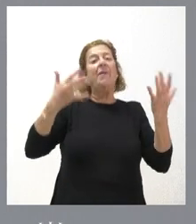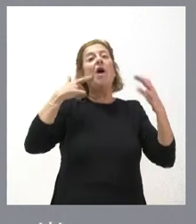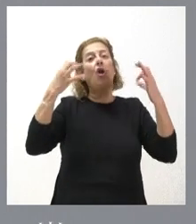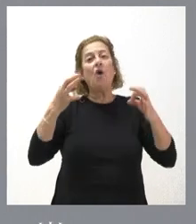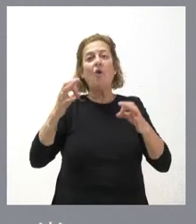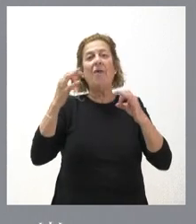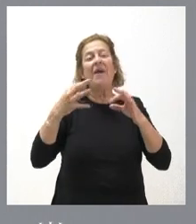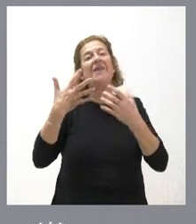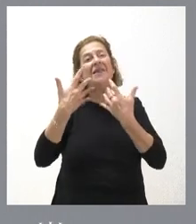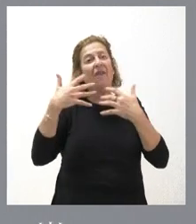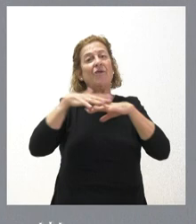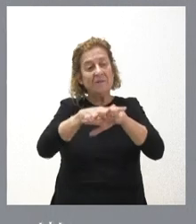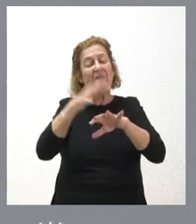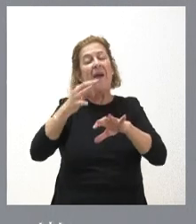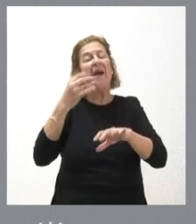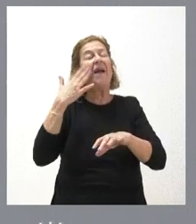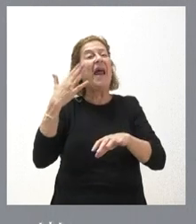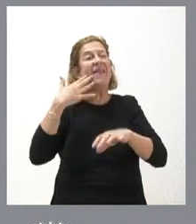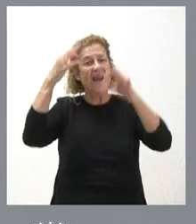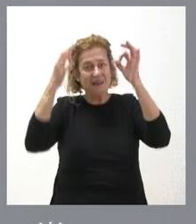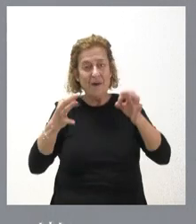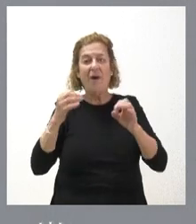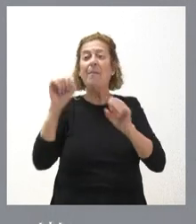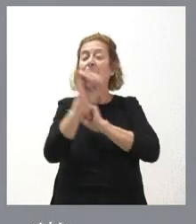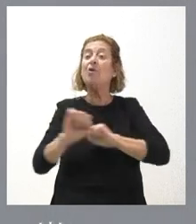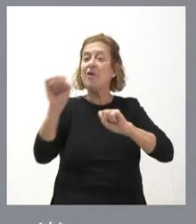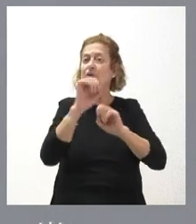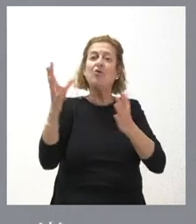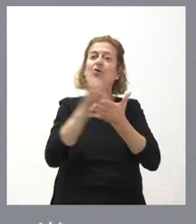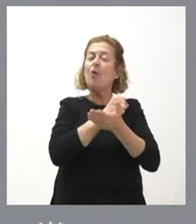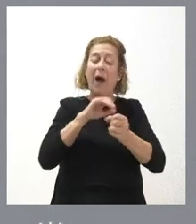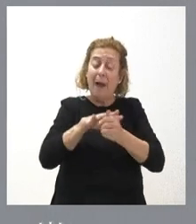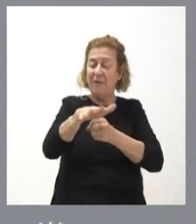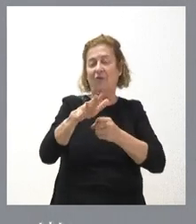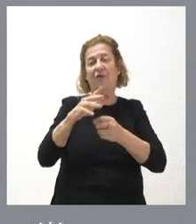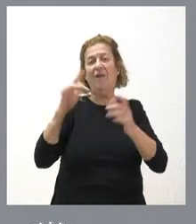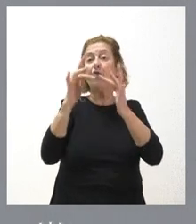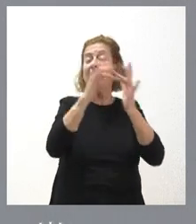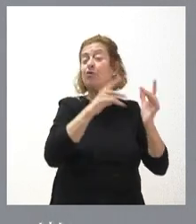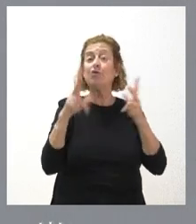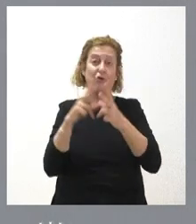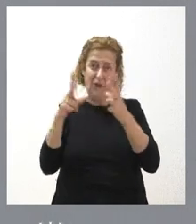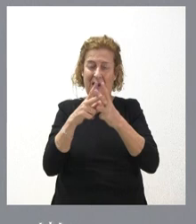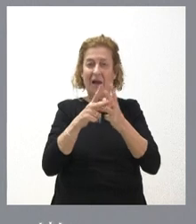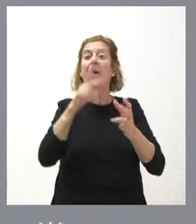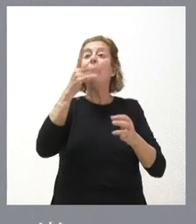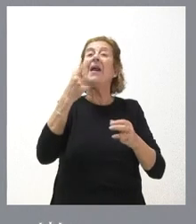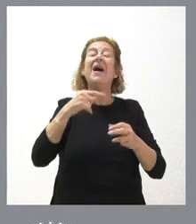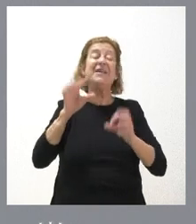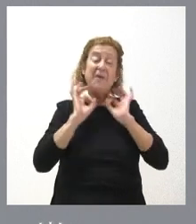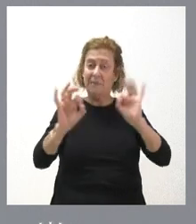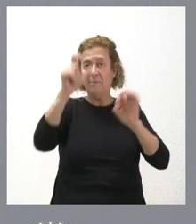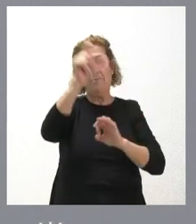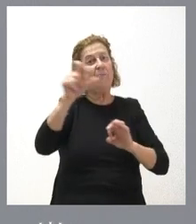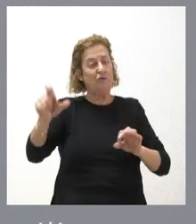en el contexto de seguir garantizando la protección en todo el ámbito de las relaciones sociales que se tengan muy especialmente para las personas que tengan algún